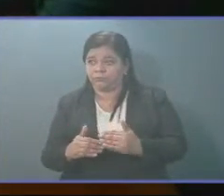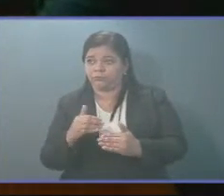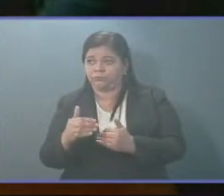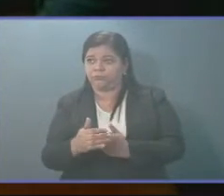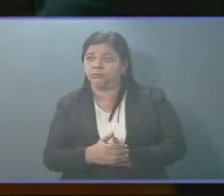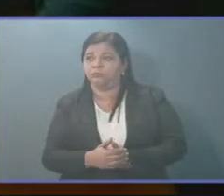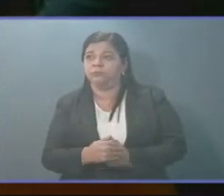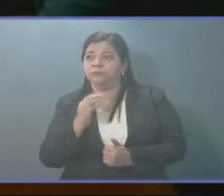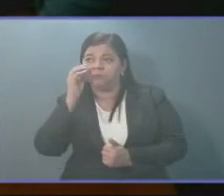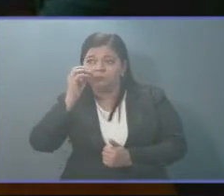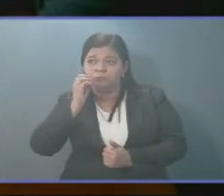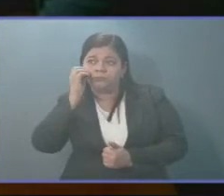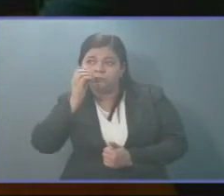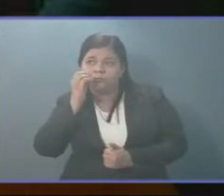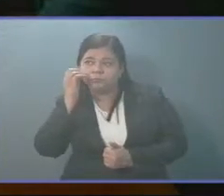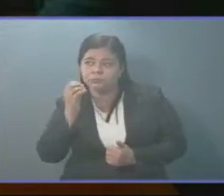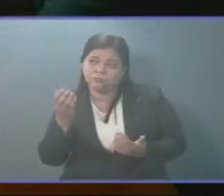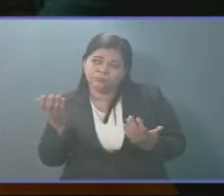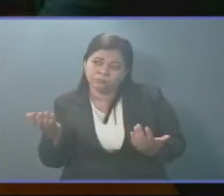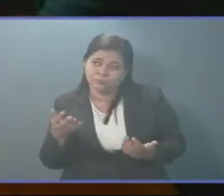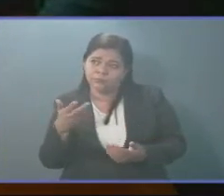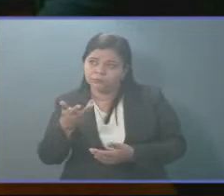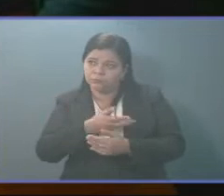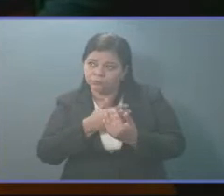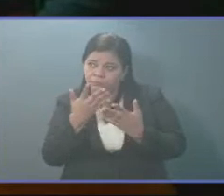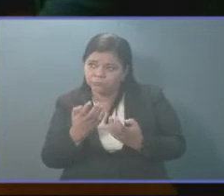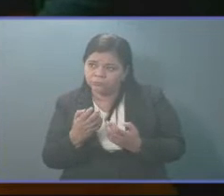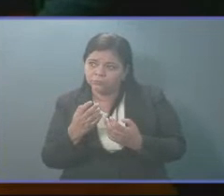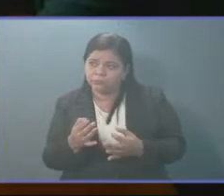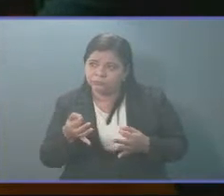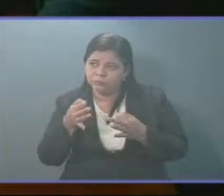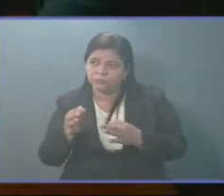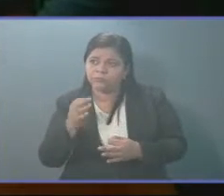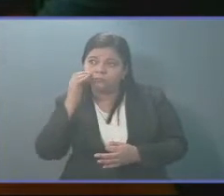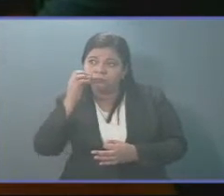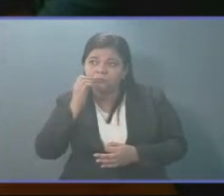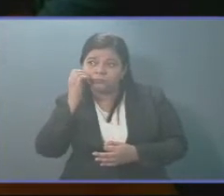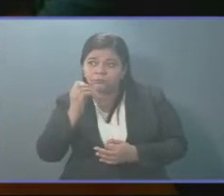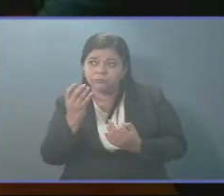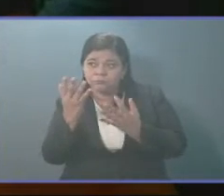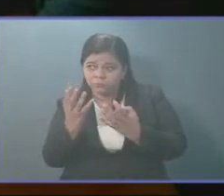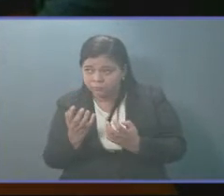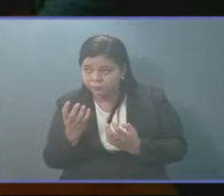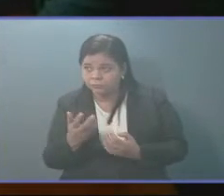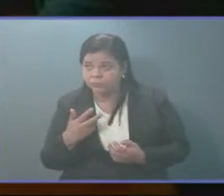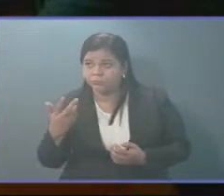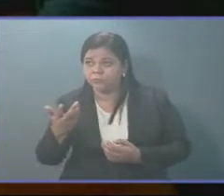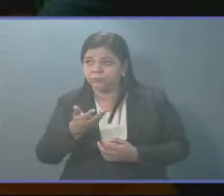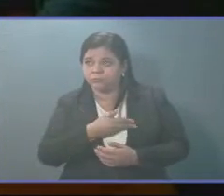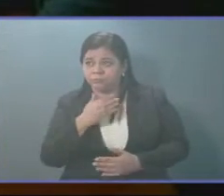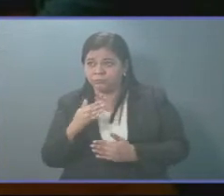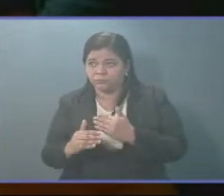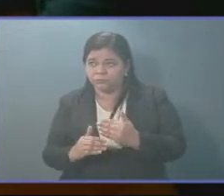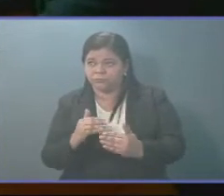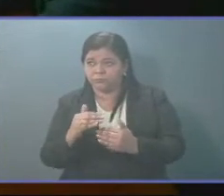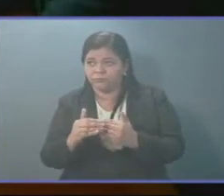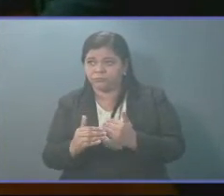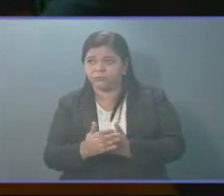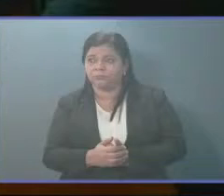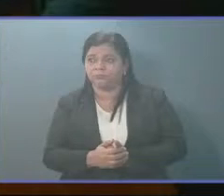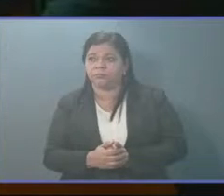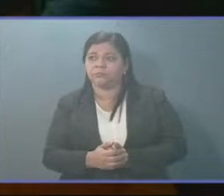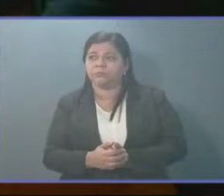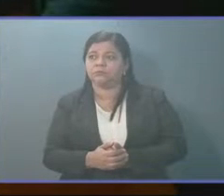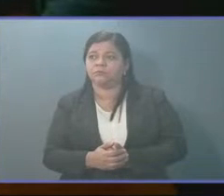forma oral, ¿verdad? Sí queremos que sea de forma oral porque queremos agilizar precisamente estos